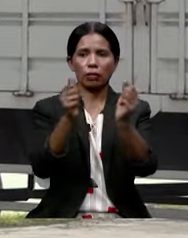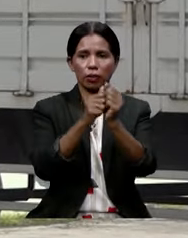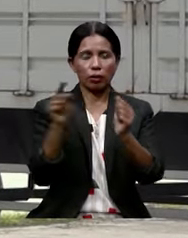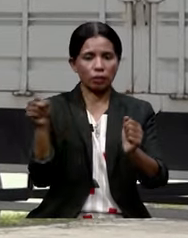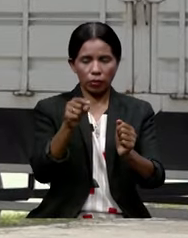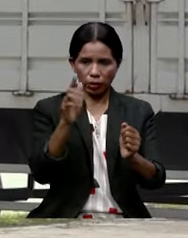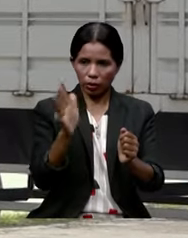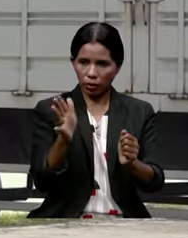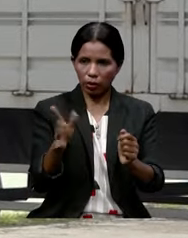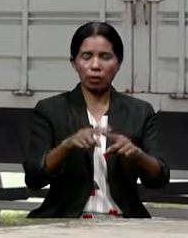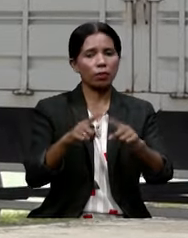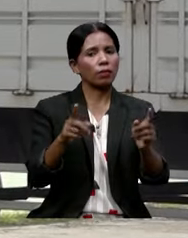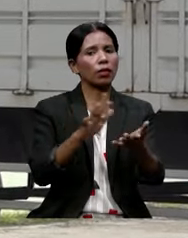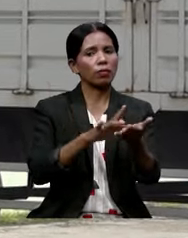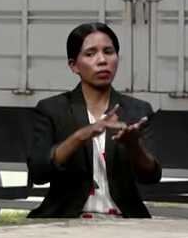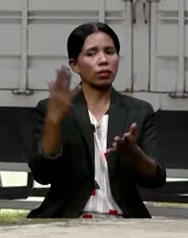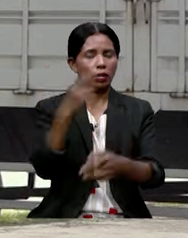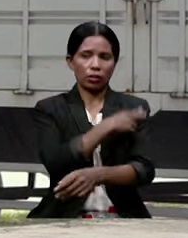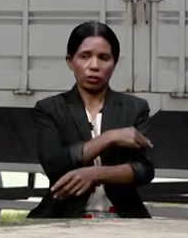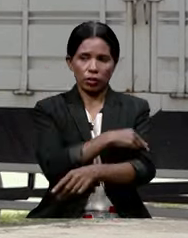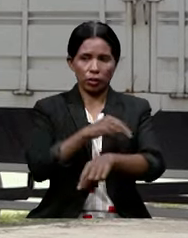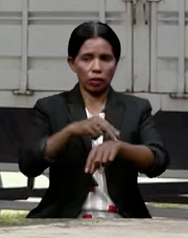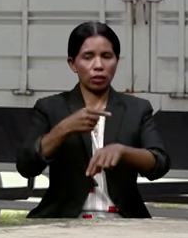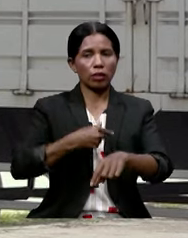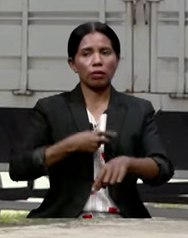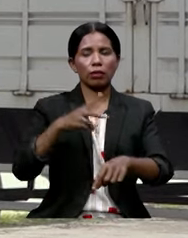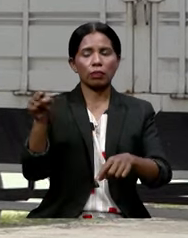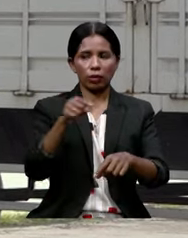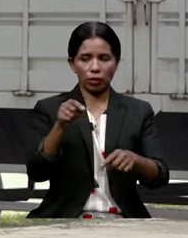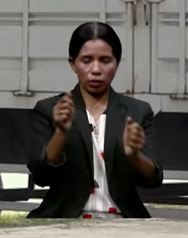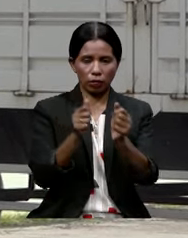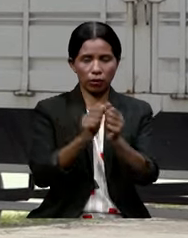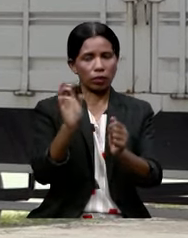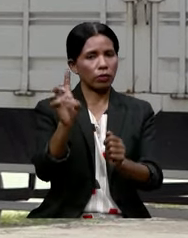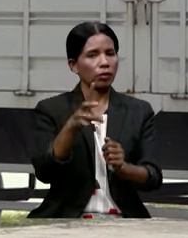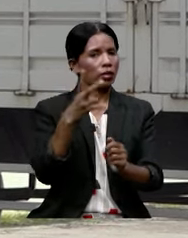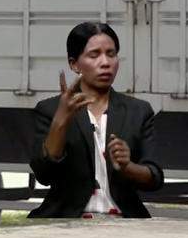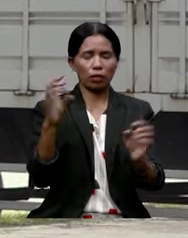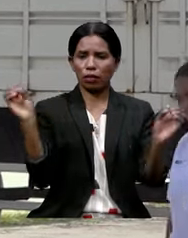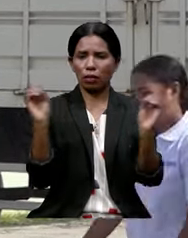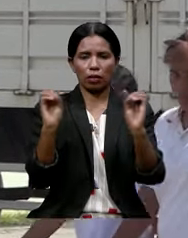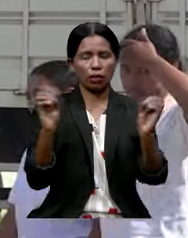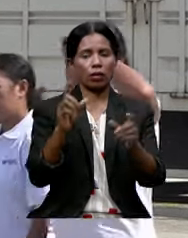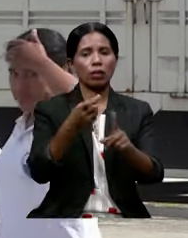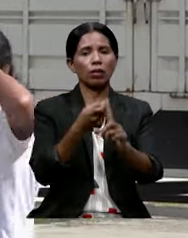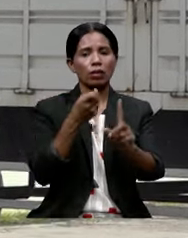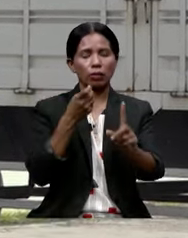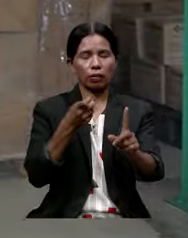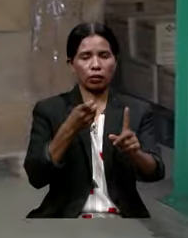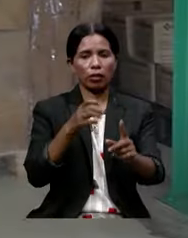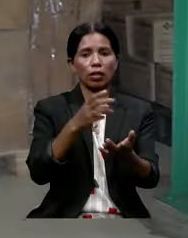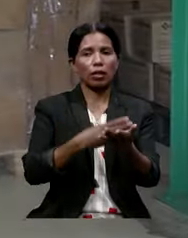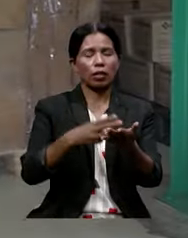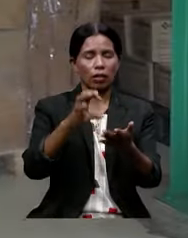limanulo me ve hay moro que hospital nacional Guido Valdares por ciento San Rosenjito Maclaija hay moro que irate composto usi